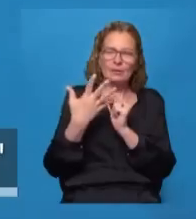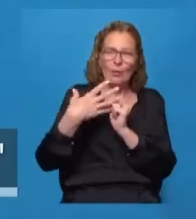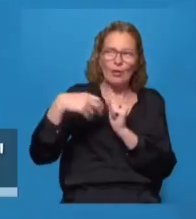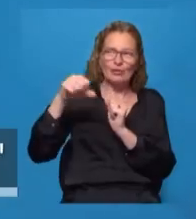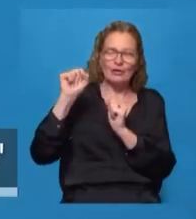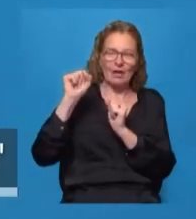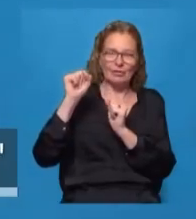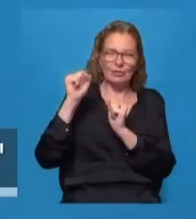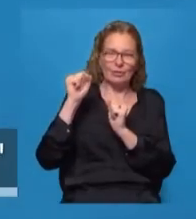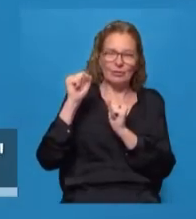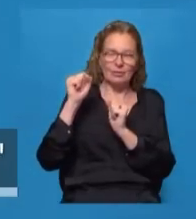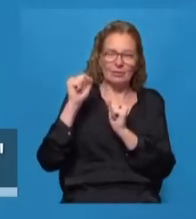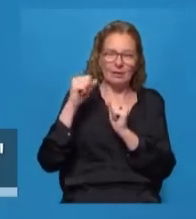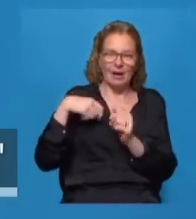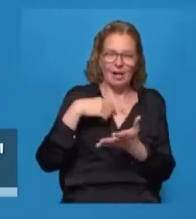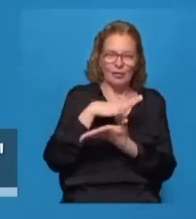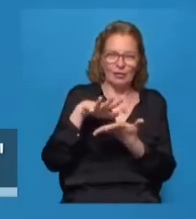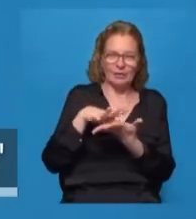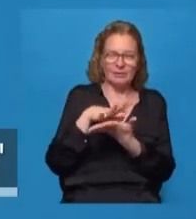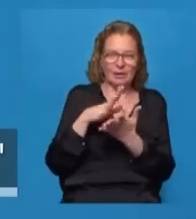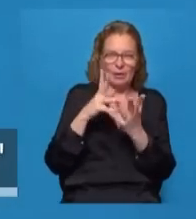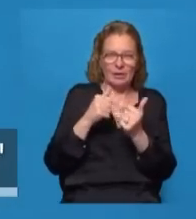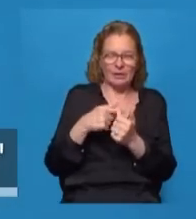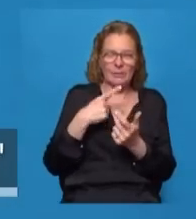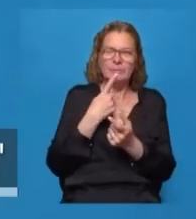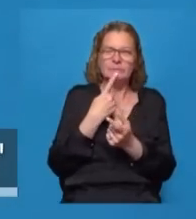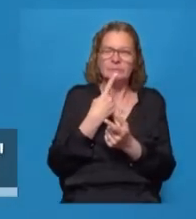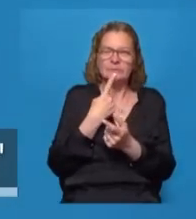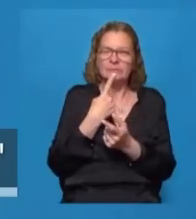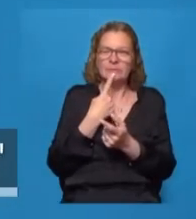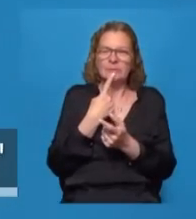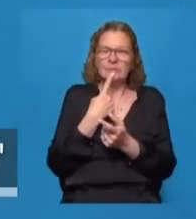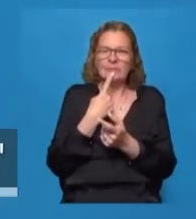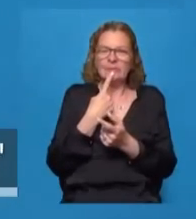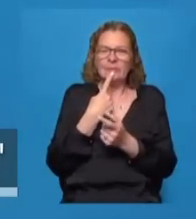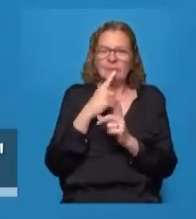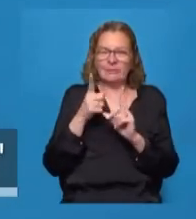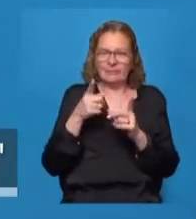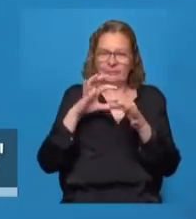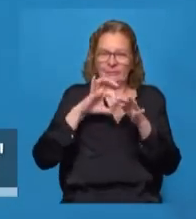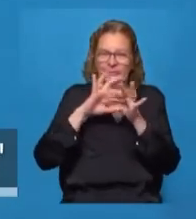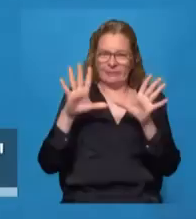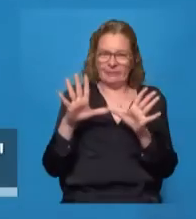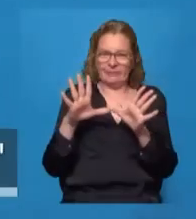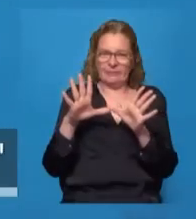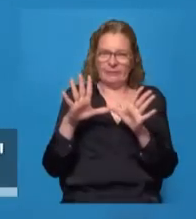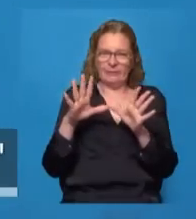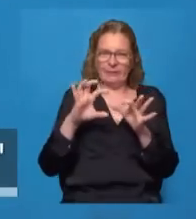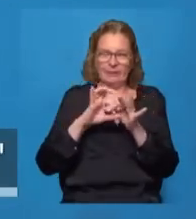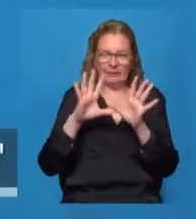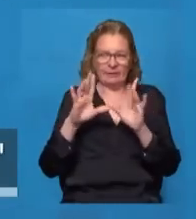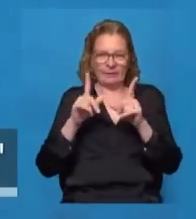por delante a nuestra sociedad a su organización política a su democracia a su